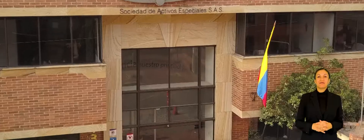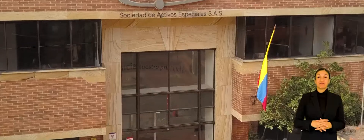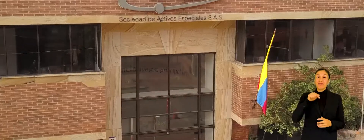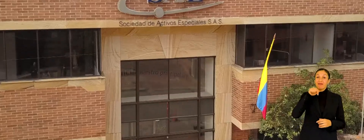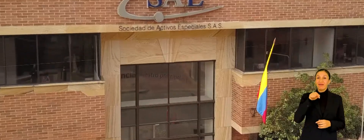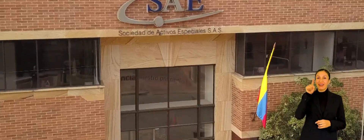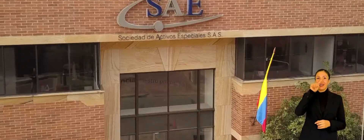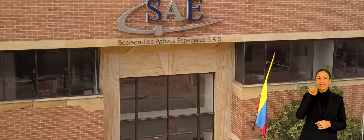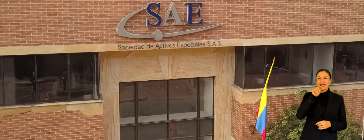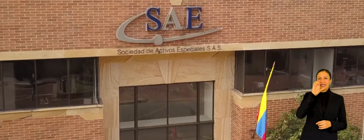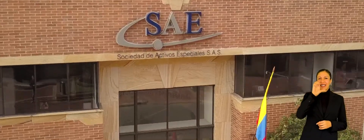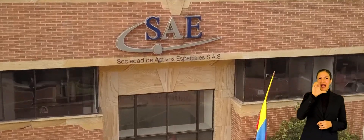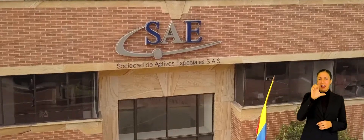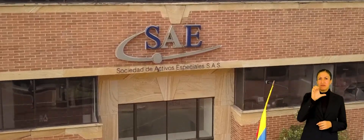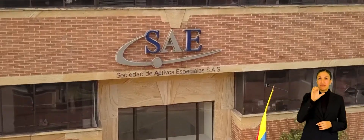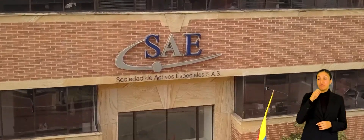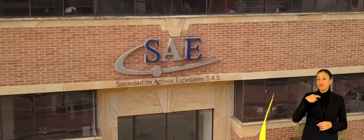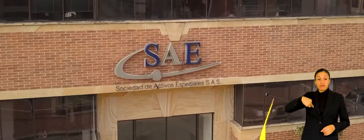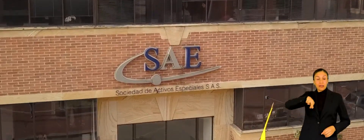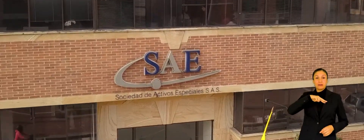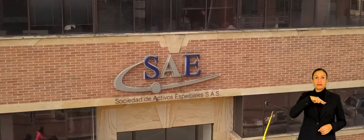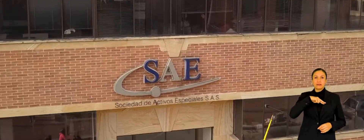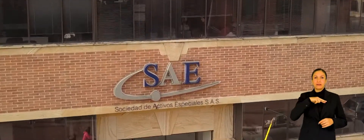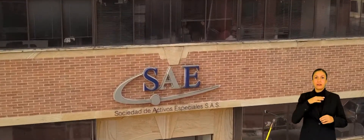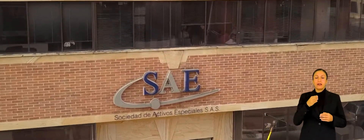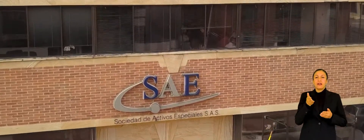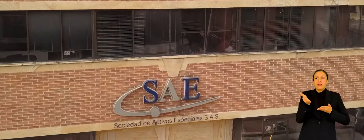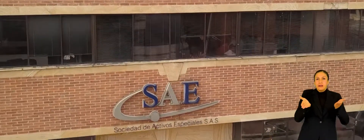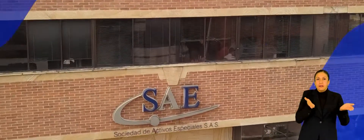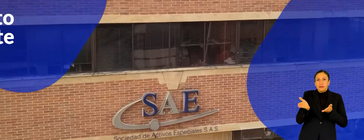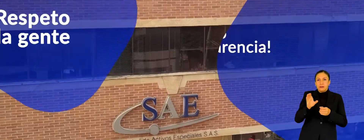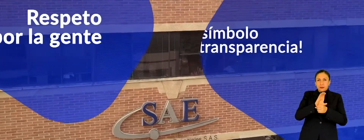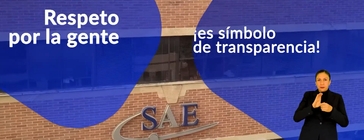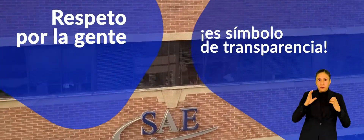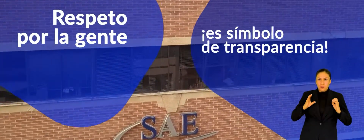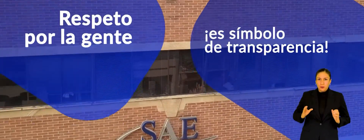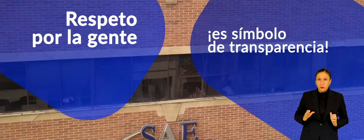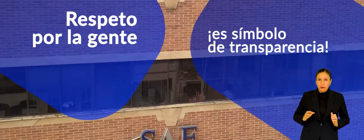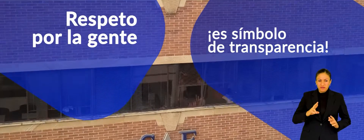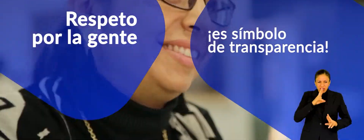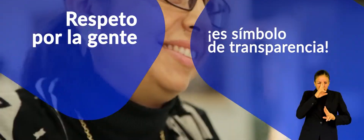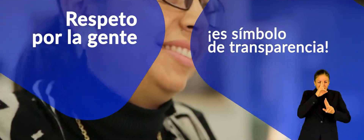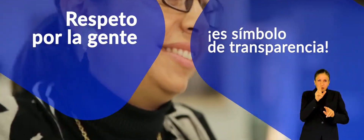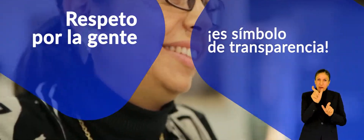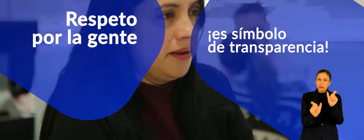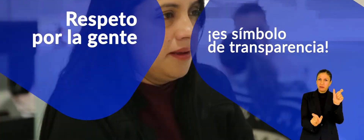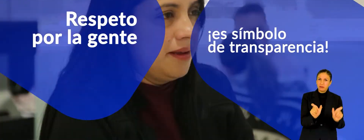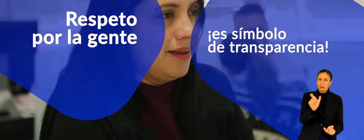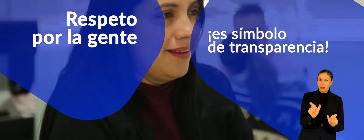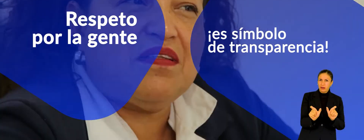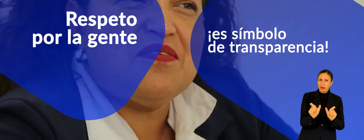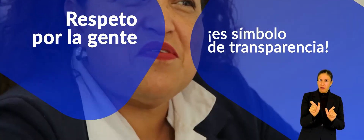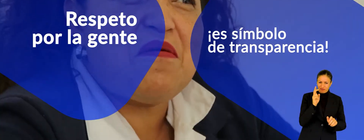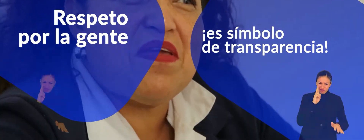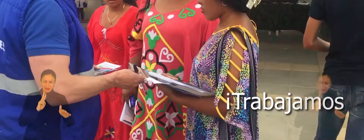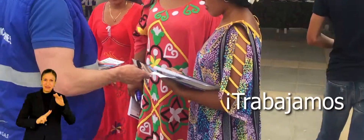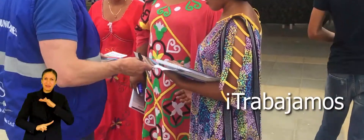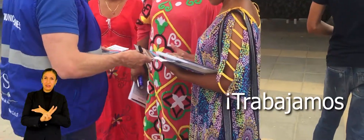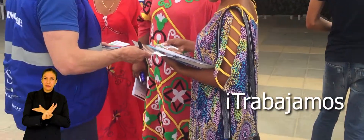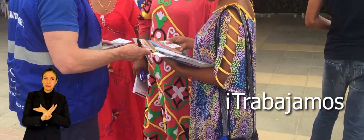En SAE, la atención al ciudadano, es marca que identifica el respeto por la gente, es símbolo de transparencia.